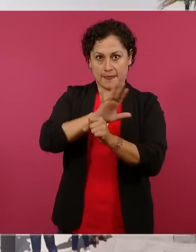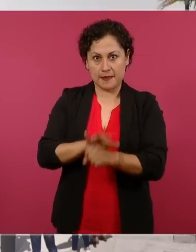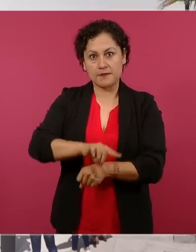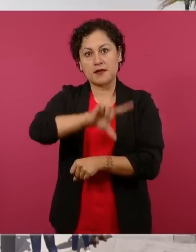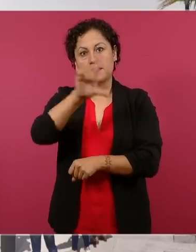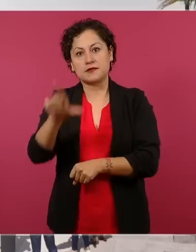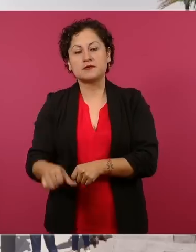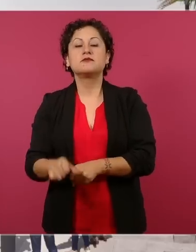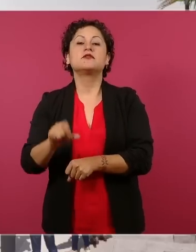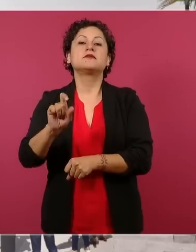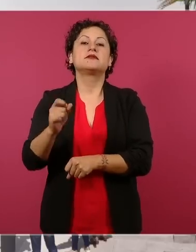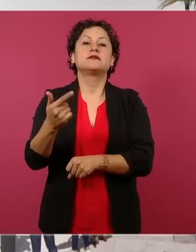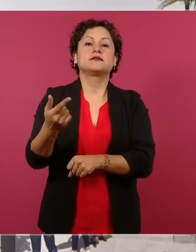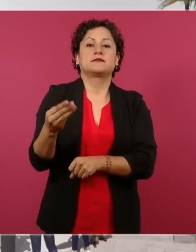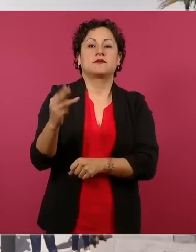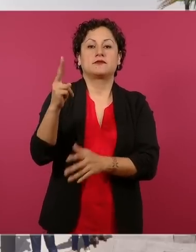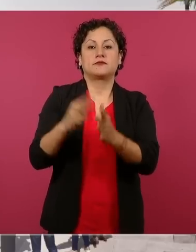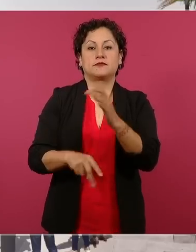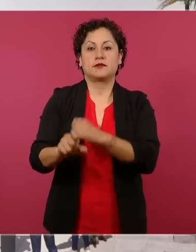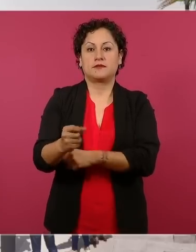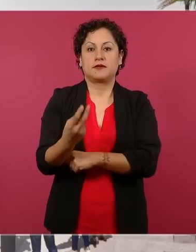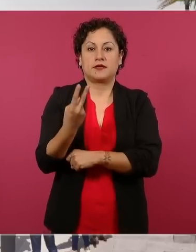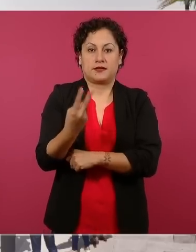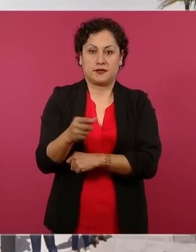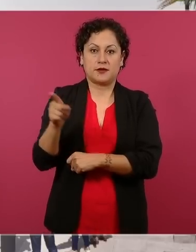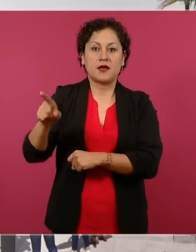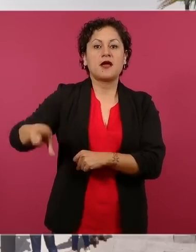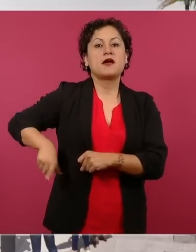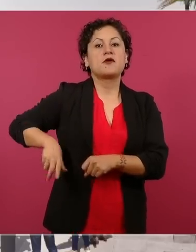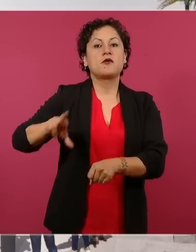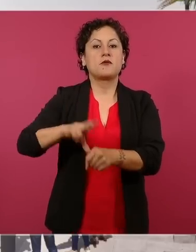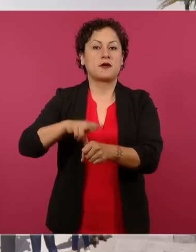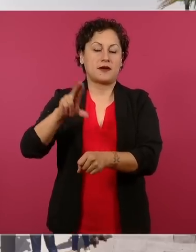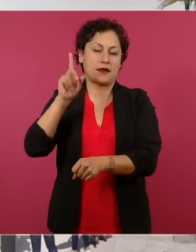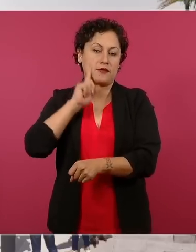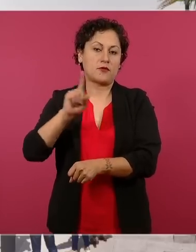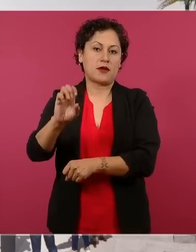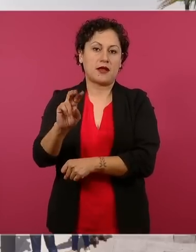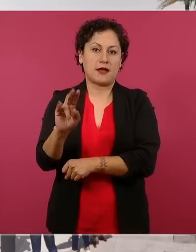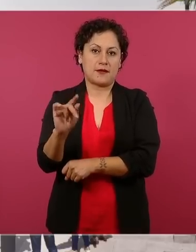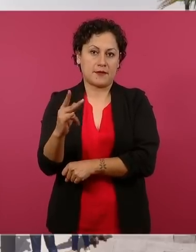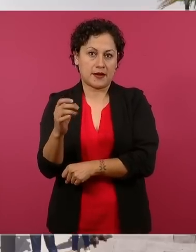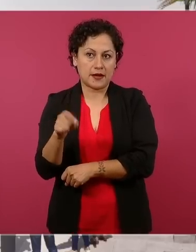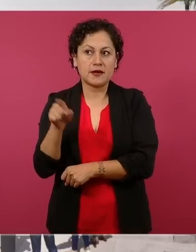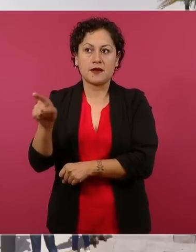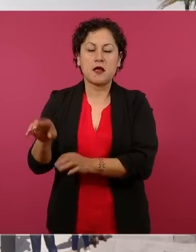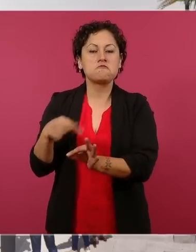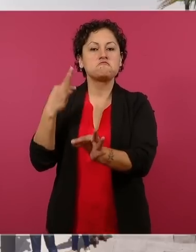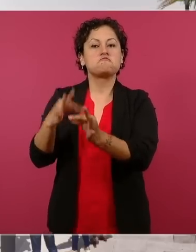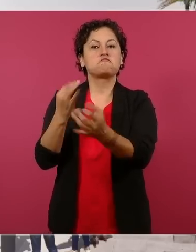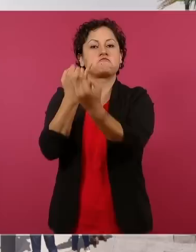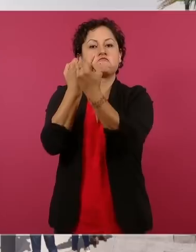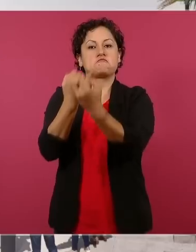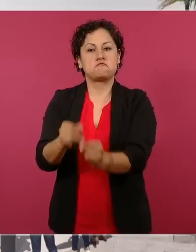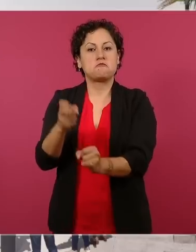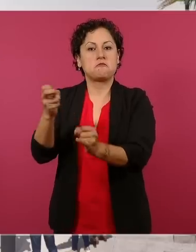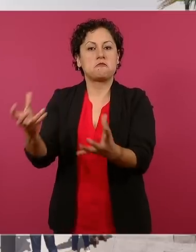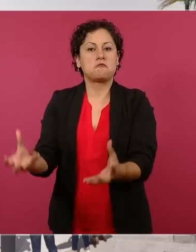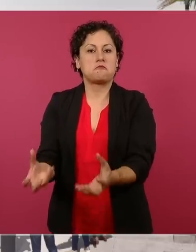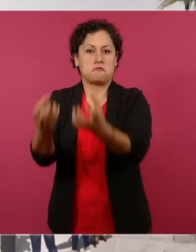2022 se inauguró ya por la gobernadora Evelyn como parte del proceso de reconstrucción de hospitales abandonados en la entidad, allá